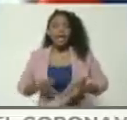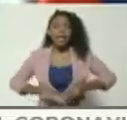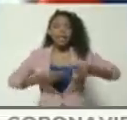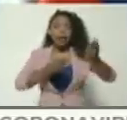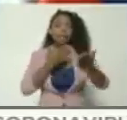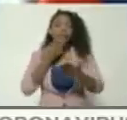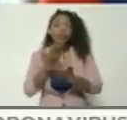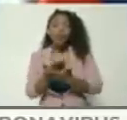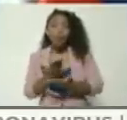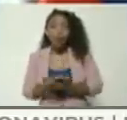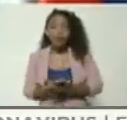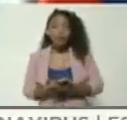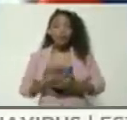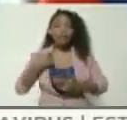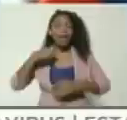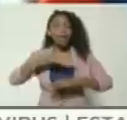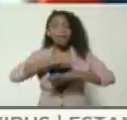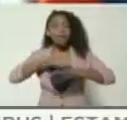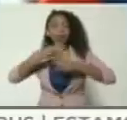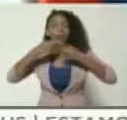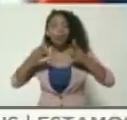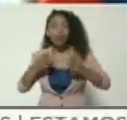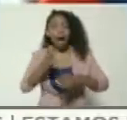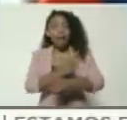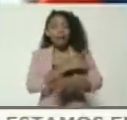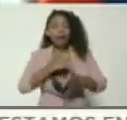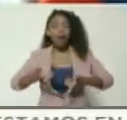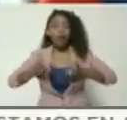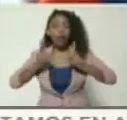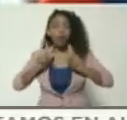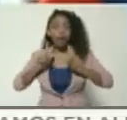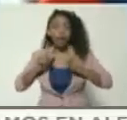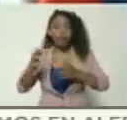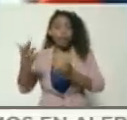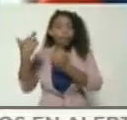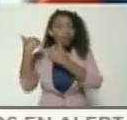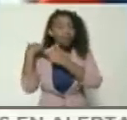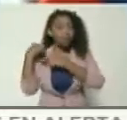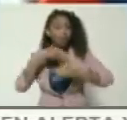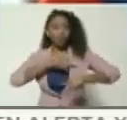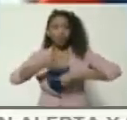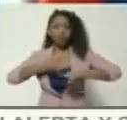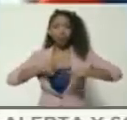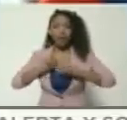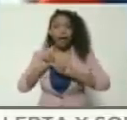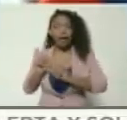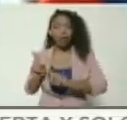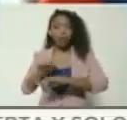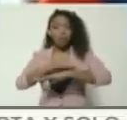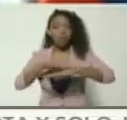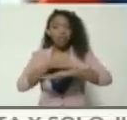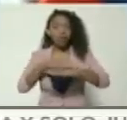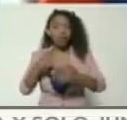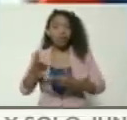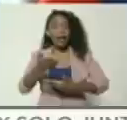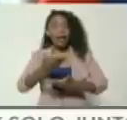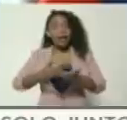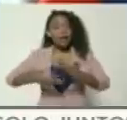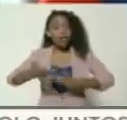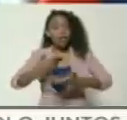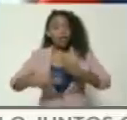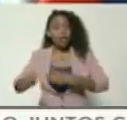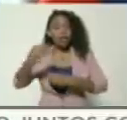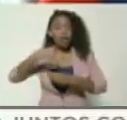propuesta respectiva del Ministerio Público ante las autoridades competentes, coordinado todo esto con el Ministerio de Relaciones Interiores de